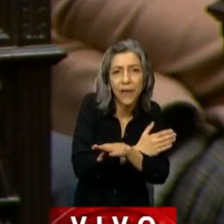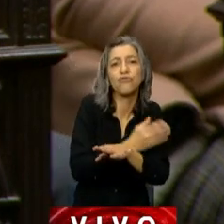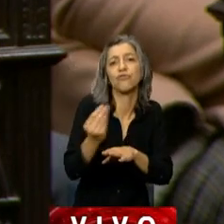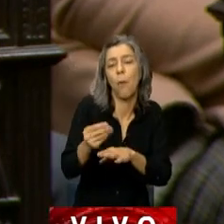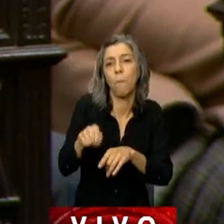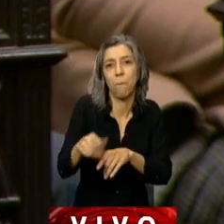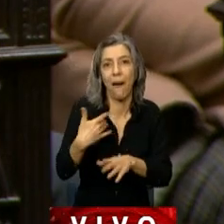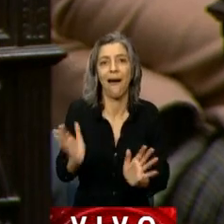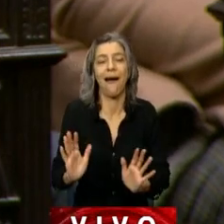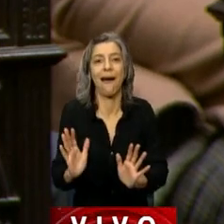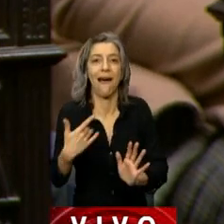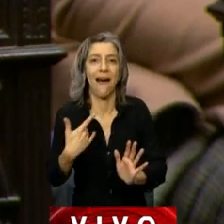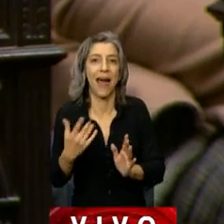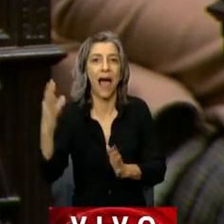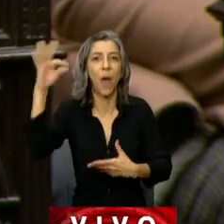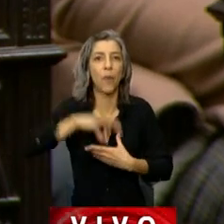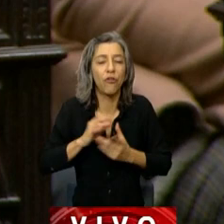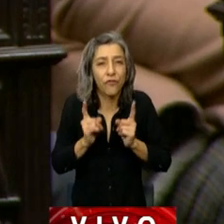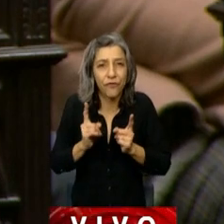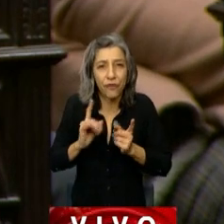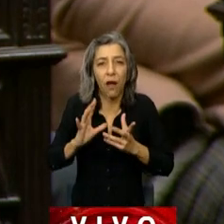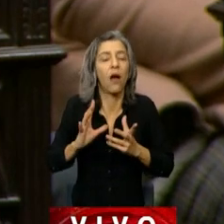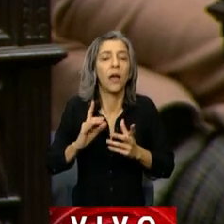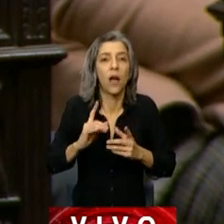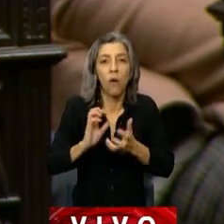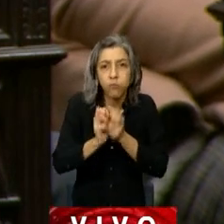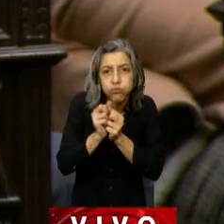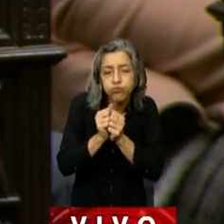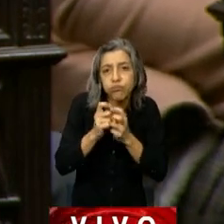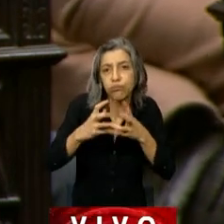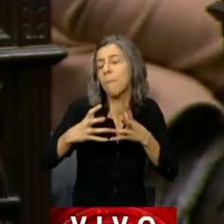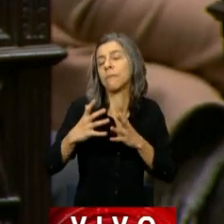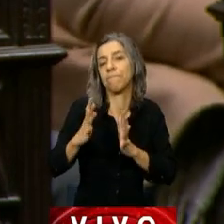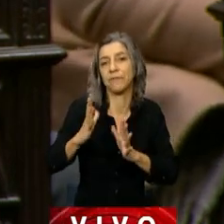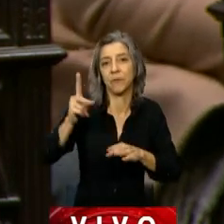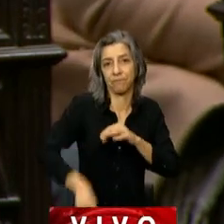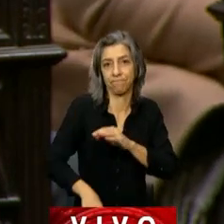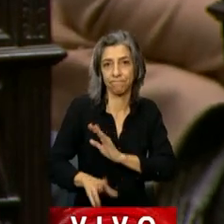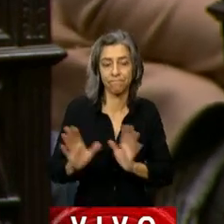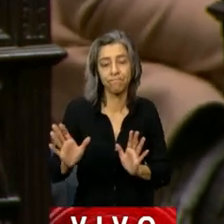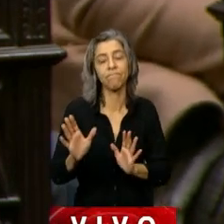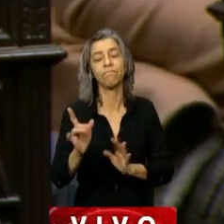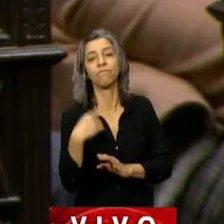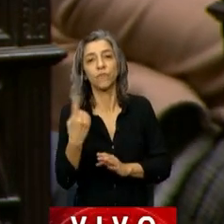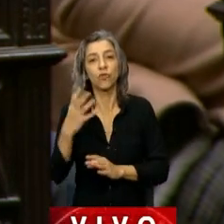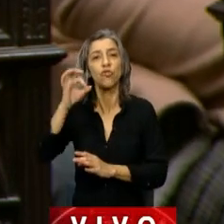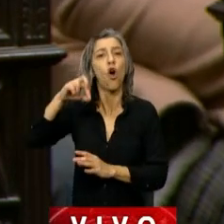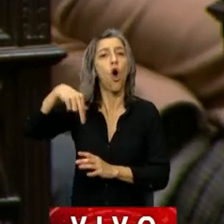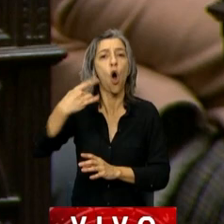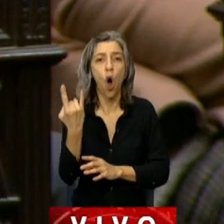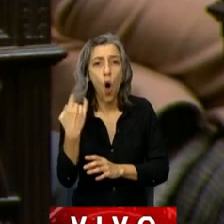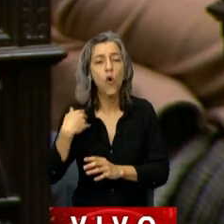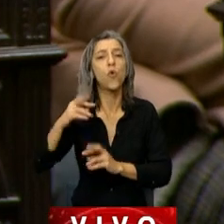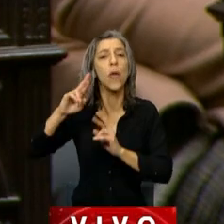los antimicrobianos, siguiendo las recomendaciones de la Organización Mundial de la Salud y el Plan de Acción de la Asamblea de las Naciones